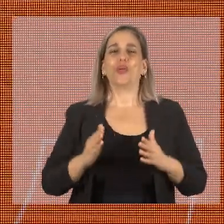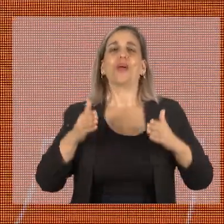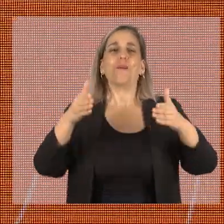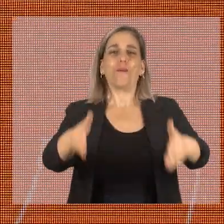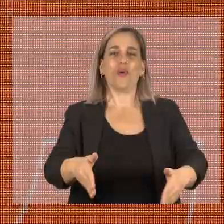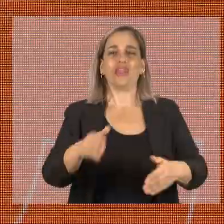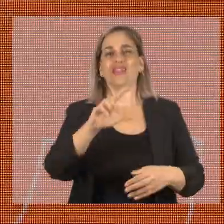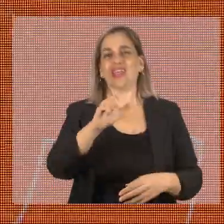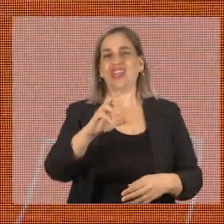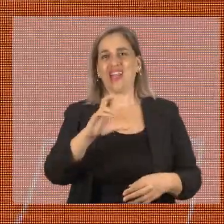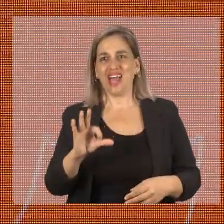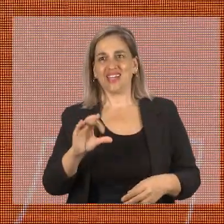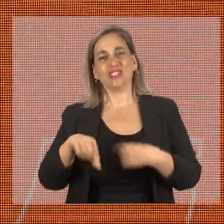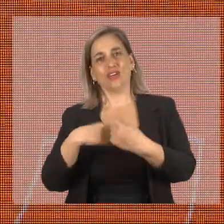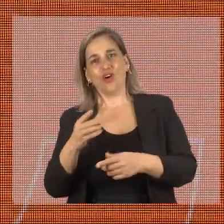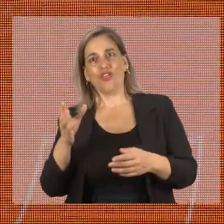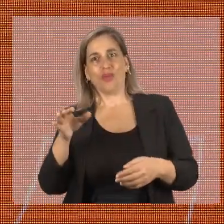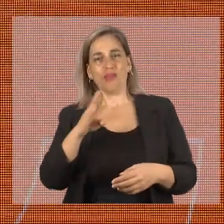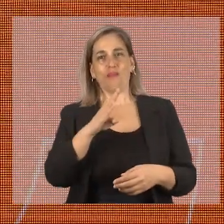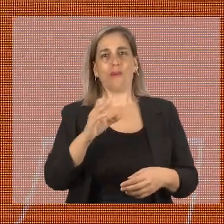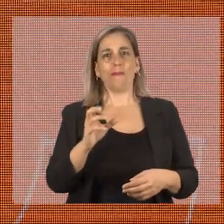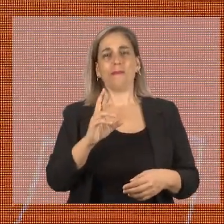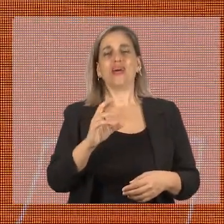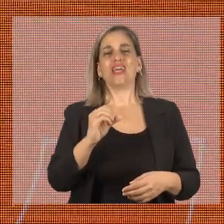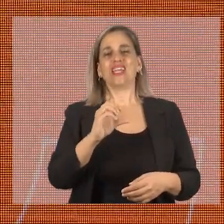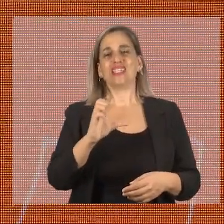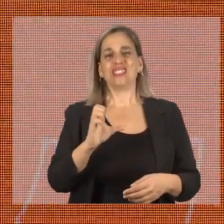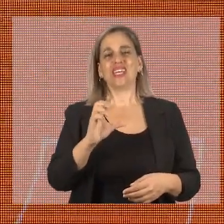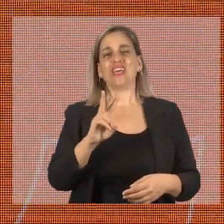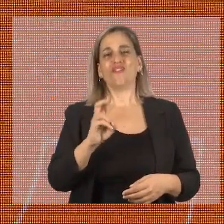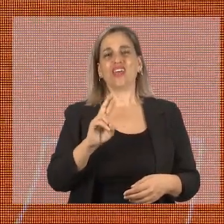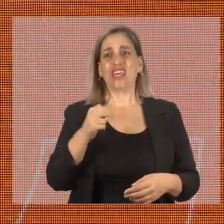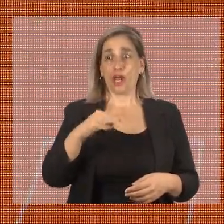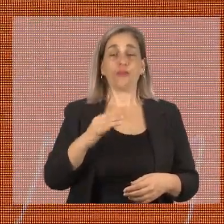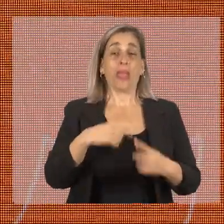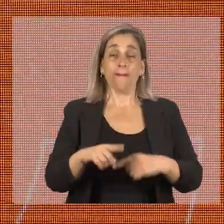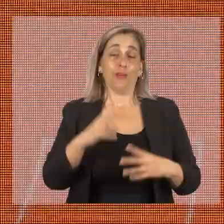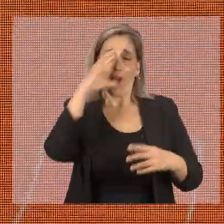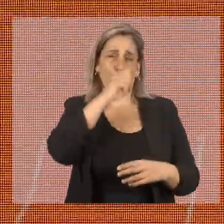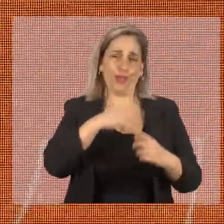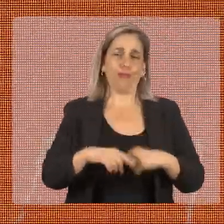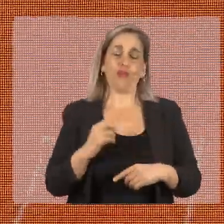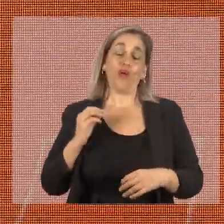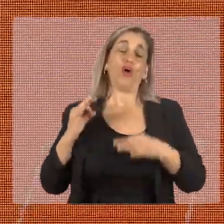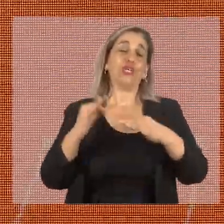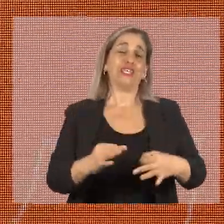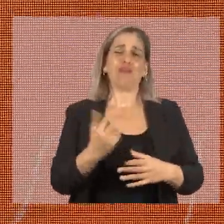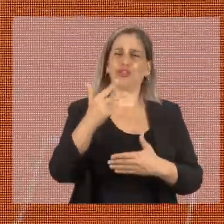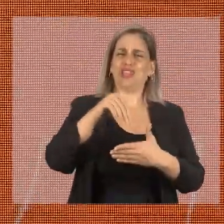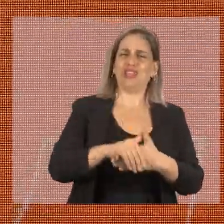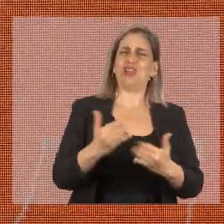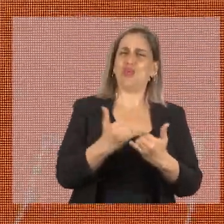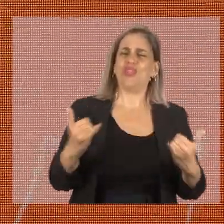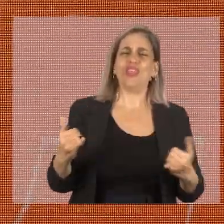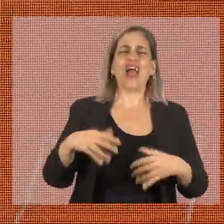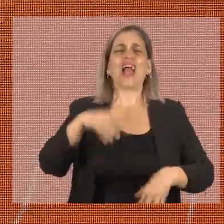el cuento del puente sobre Lares y Perseverano, porque para empezar es aburrido, pero cuando llegamos con Guillermo a las 3 de la tarde en